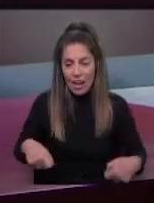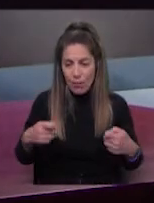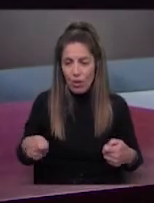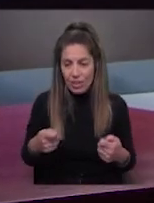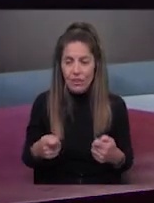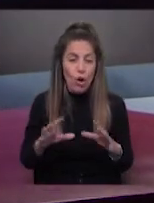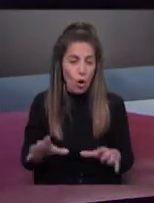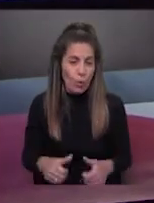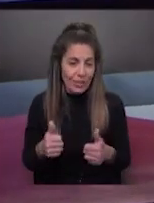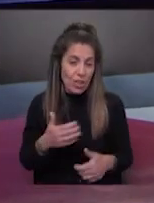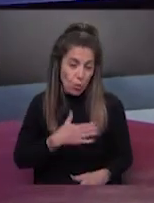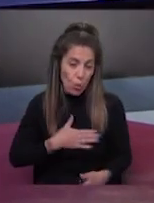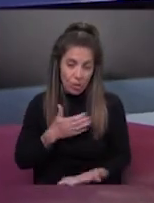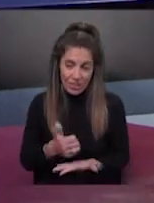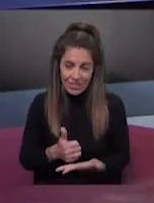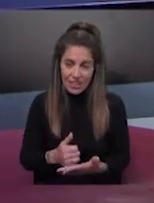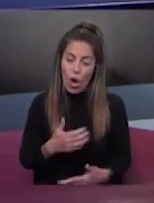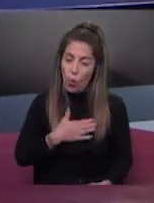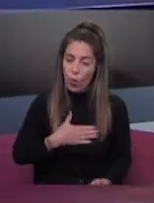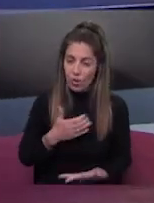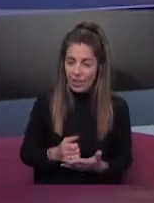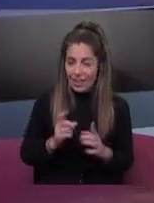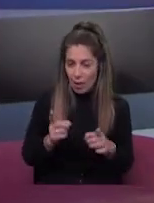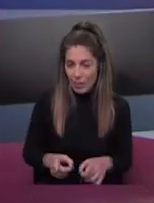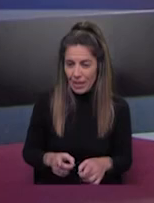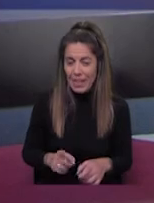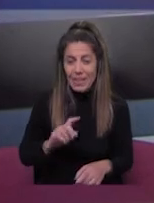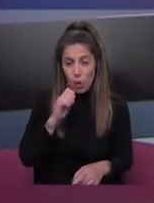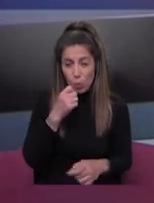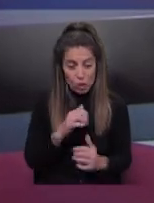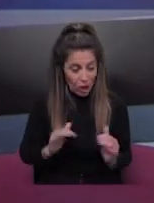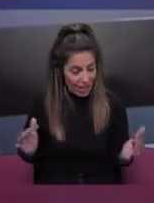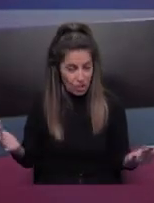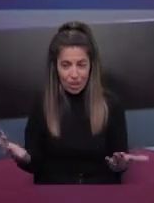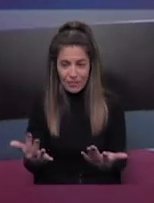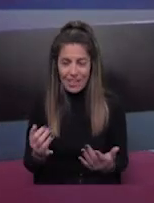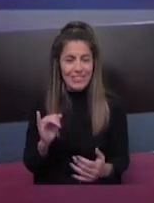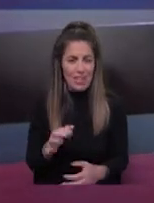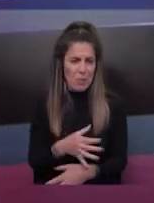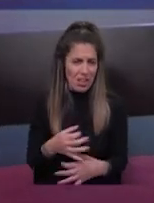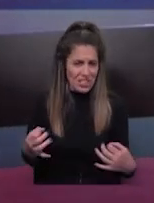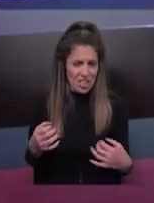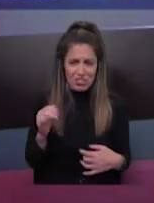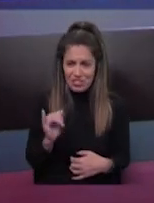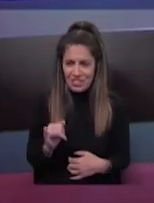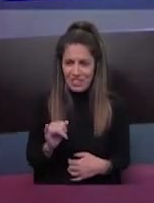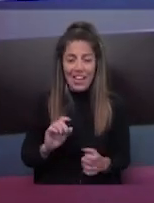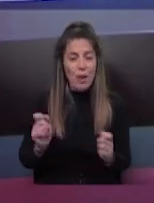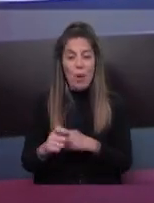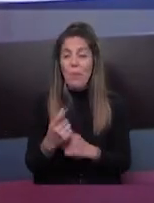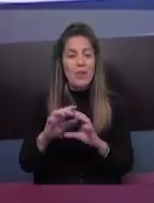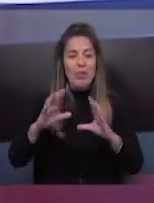acá. Un gusto para mí también. Bien, todo tranquilo. Bueno, ¿te gustó la escenografía y todo, viste? No, maravillado con esto. Claro, cambié. Primer